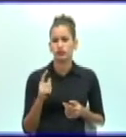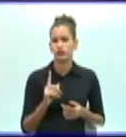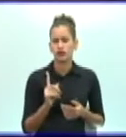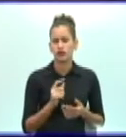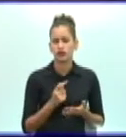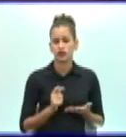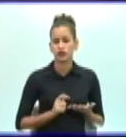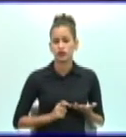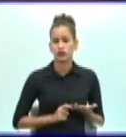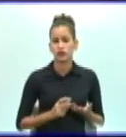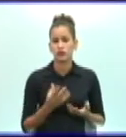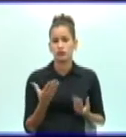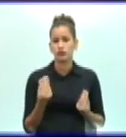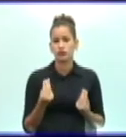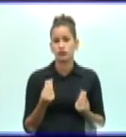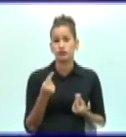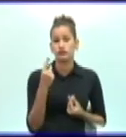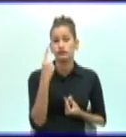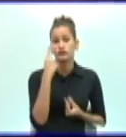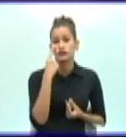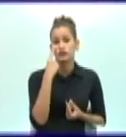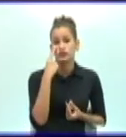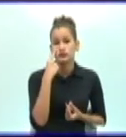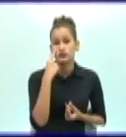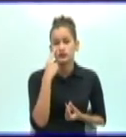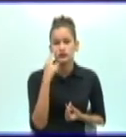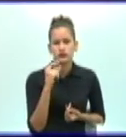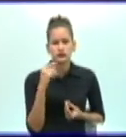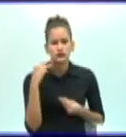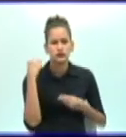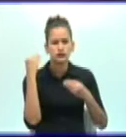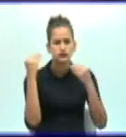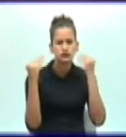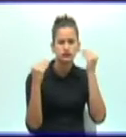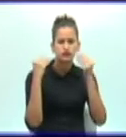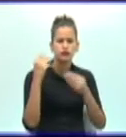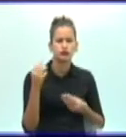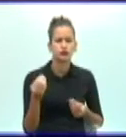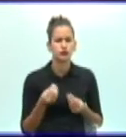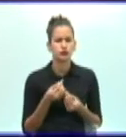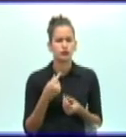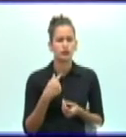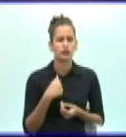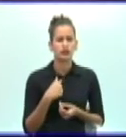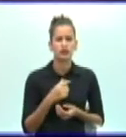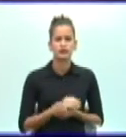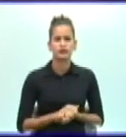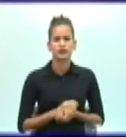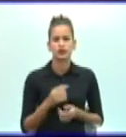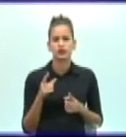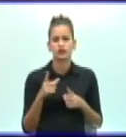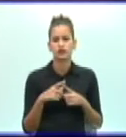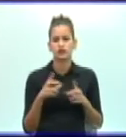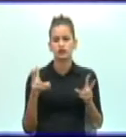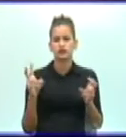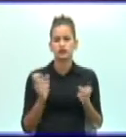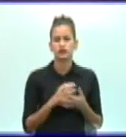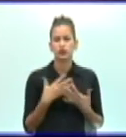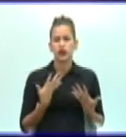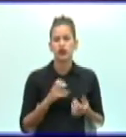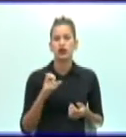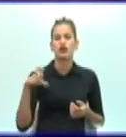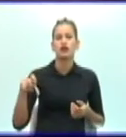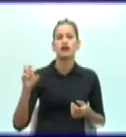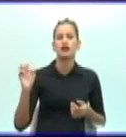observen, que escuchen y analicen conmigo. El tema que vamos a abordar trata de geometría y